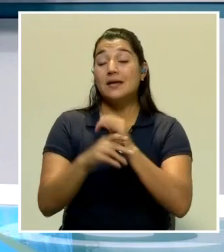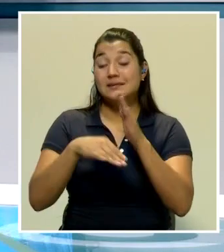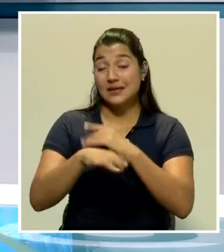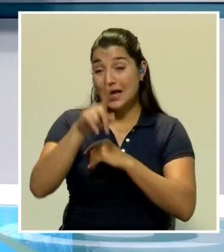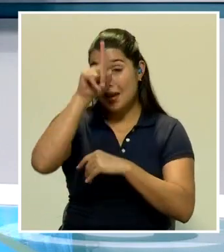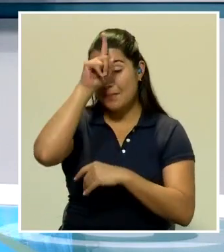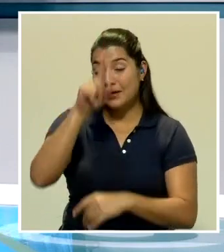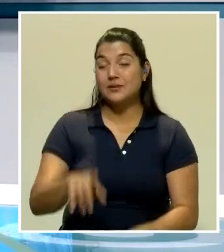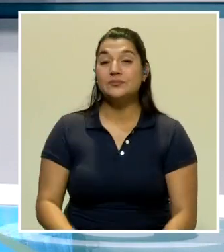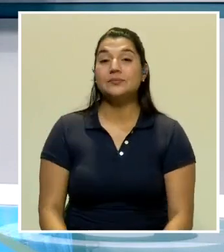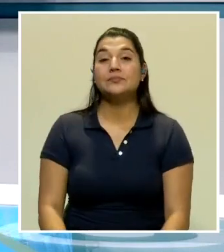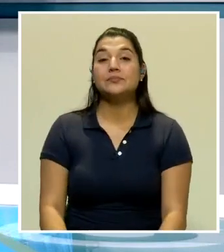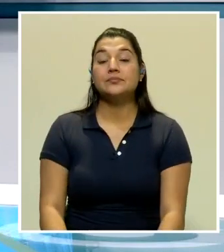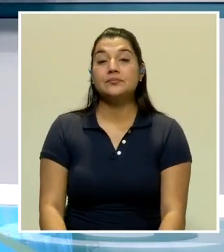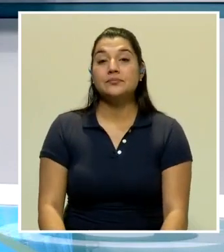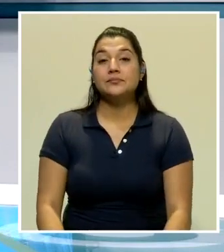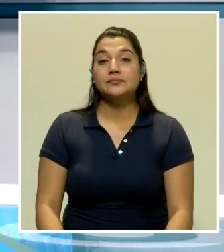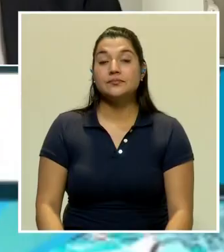Alemania.